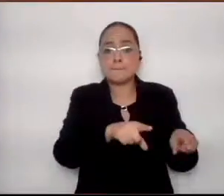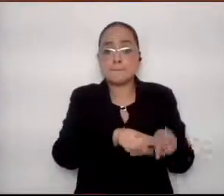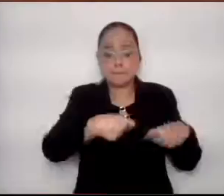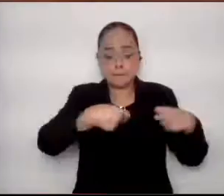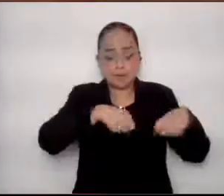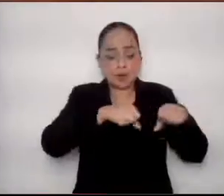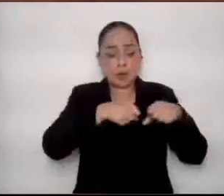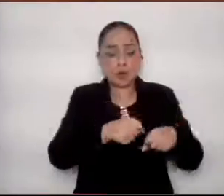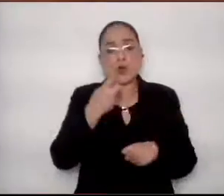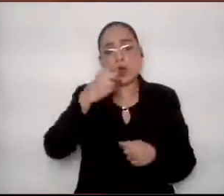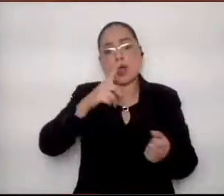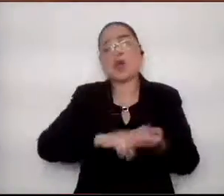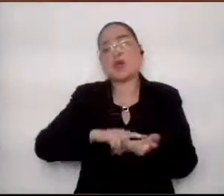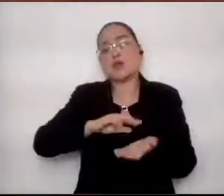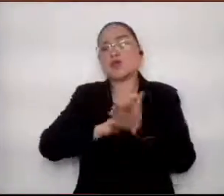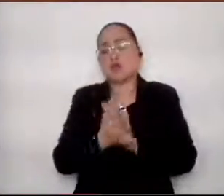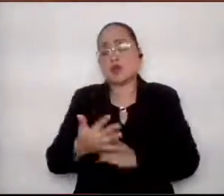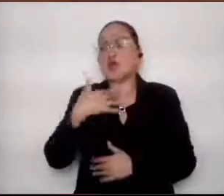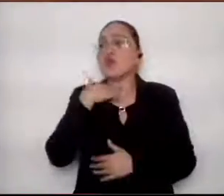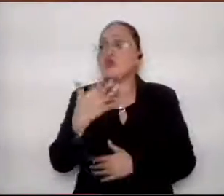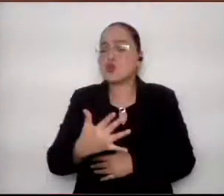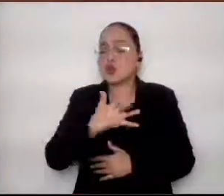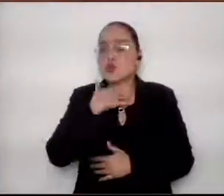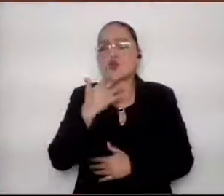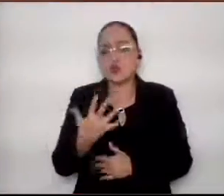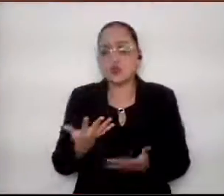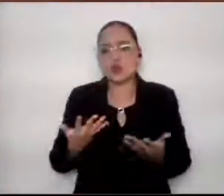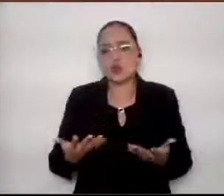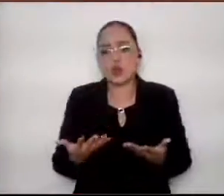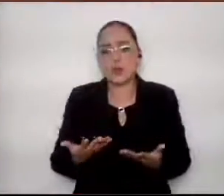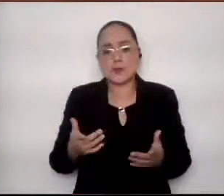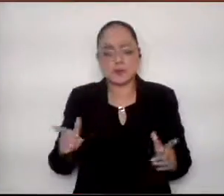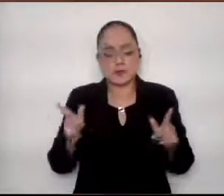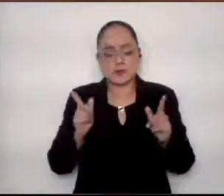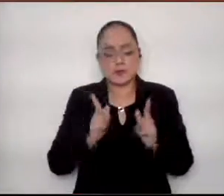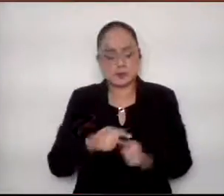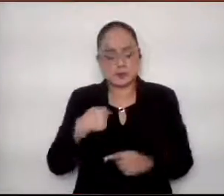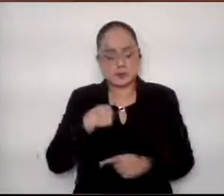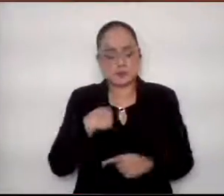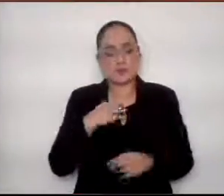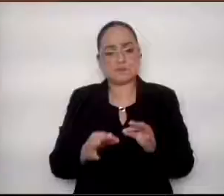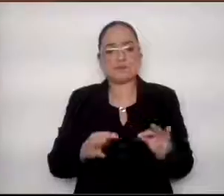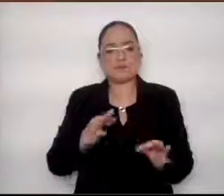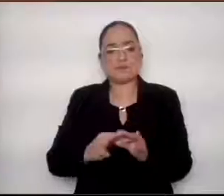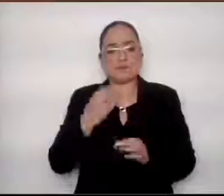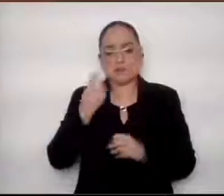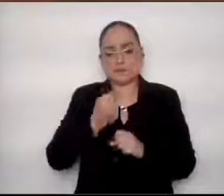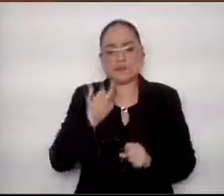corrupción, al final de cuentas. Entonces, sería cuanto de mi parte, señor secretario.